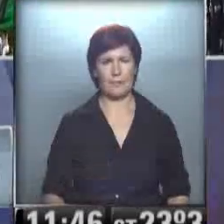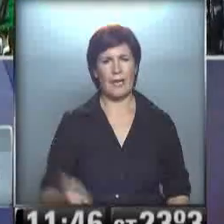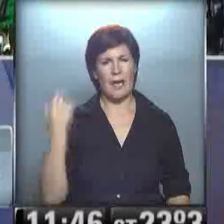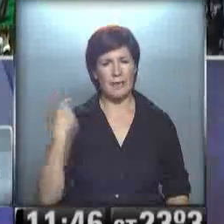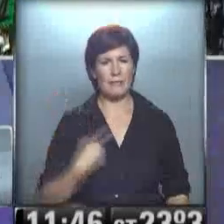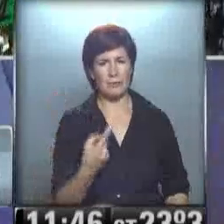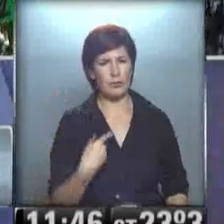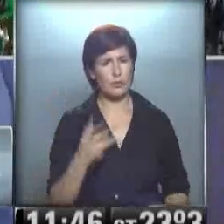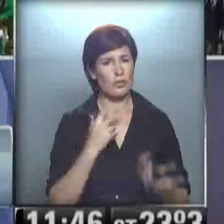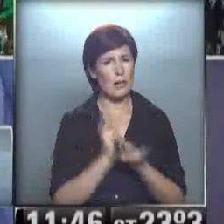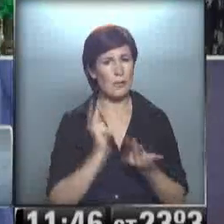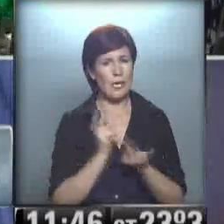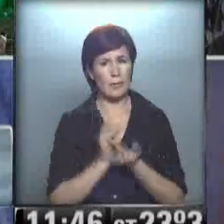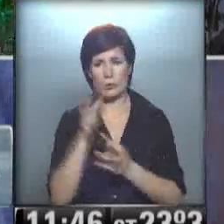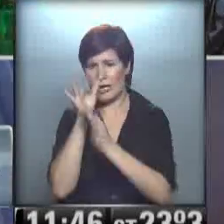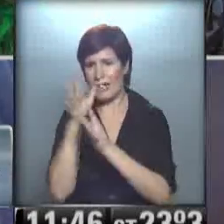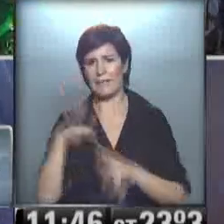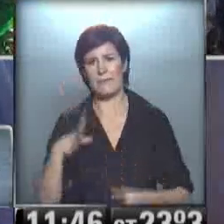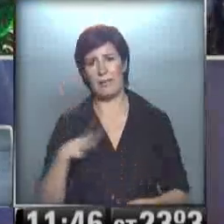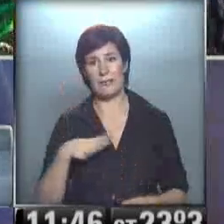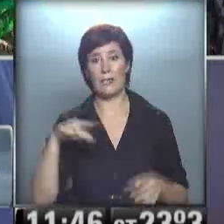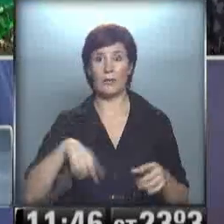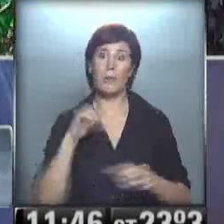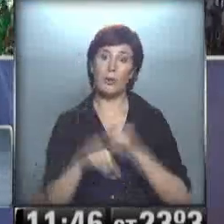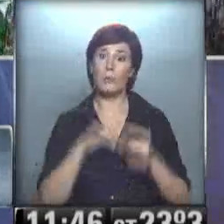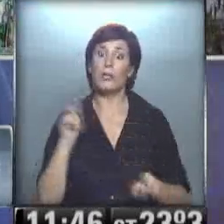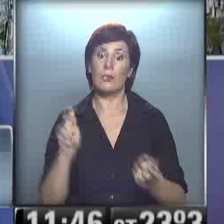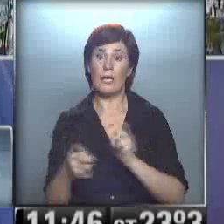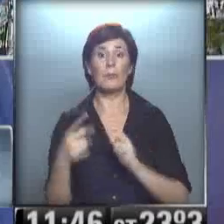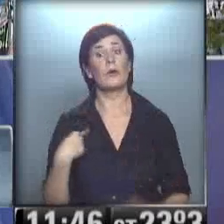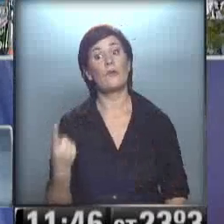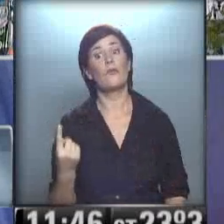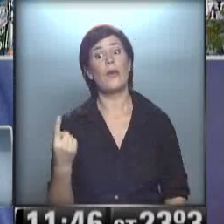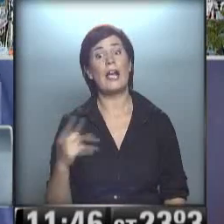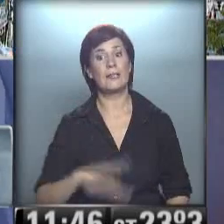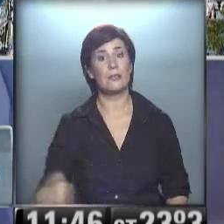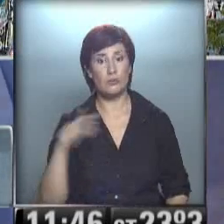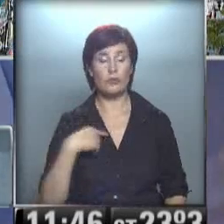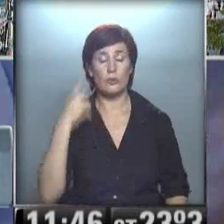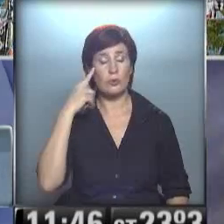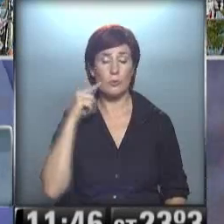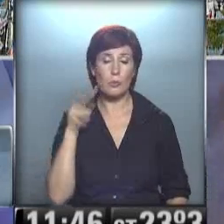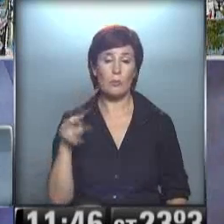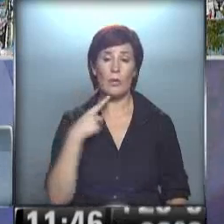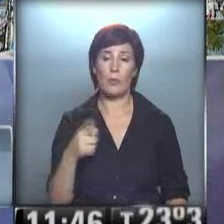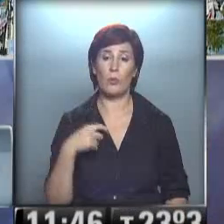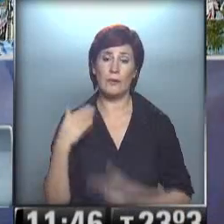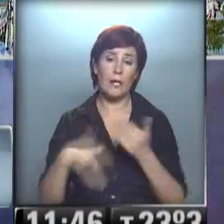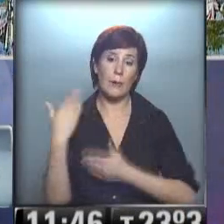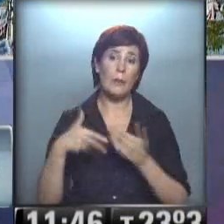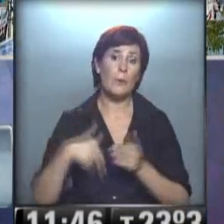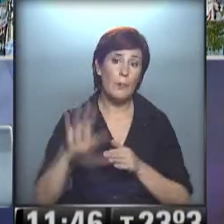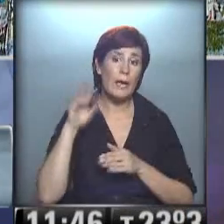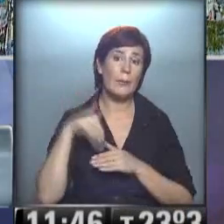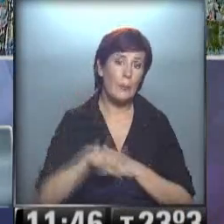no hacía esto el grupo Clarín. Se han dado varios pasos, todavía falta. Pero la verdad que vemos que, bueno, esto está encaminado hacia donde tendría que